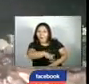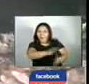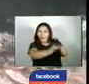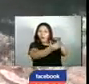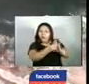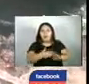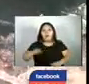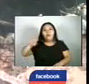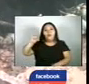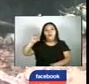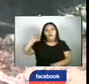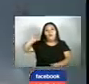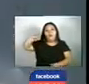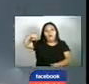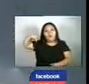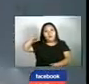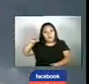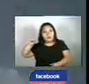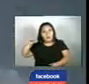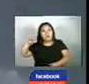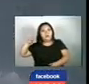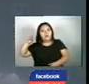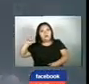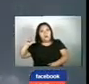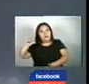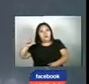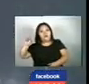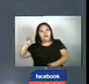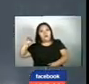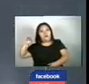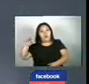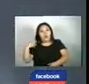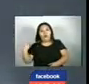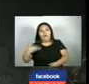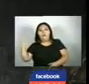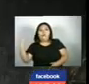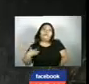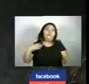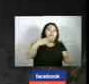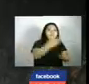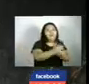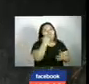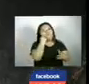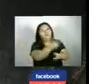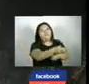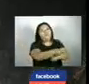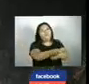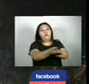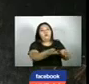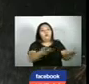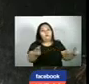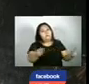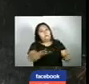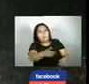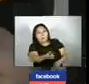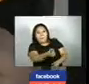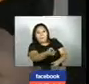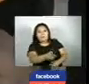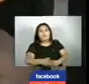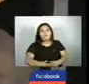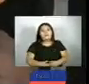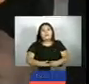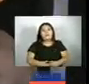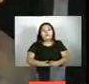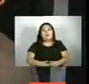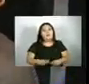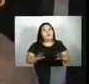Río y calle Circunvalación, y nos hicimos presentes para extinguirlo. Hay casa cerca, pero